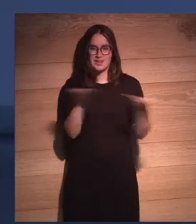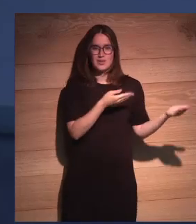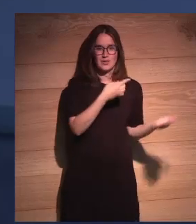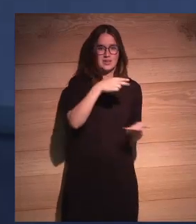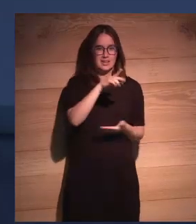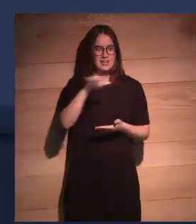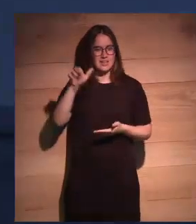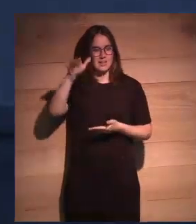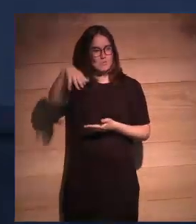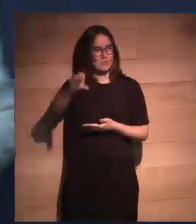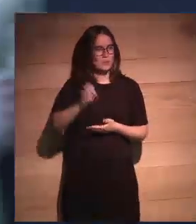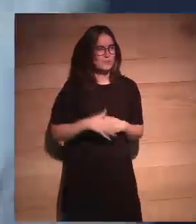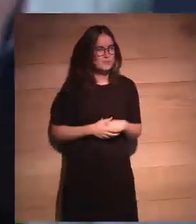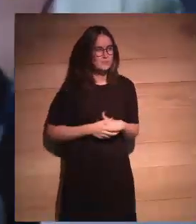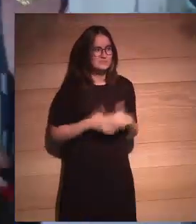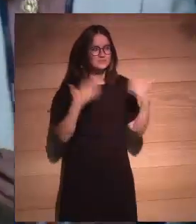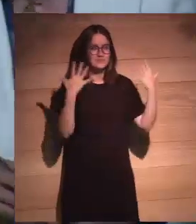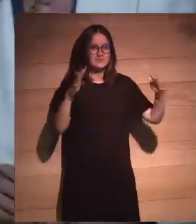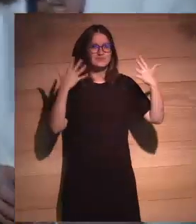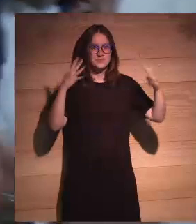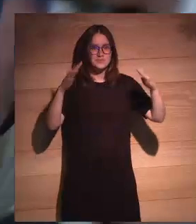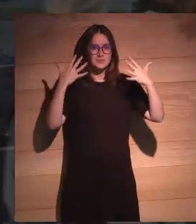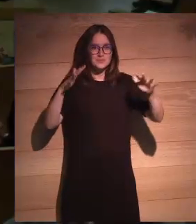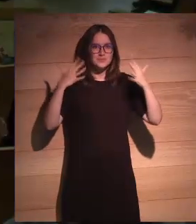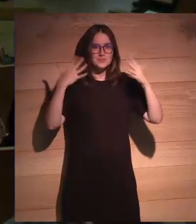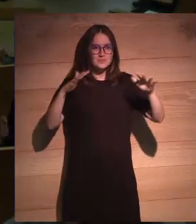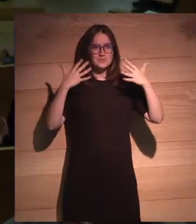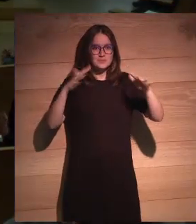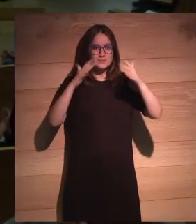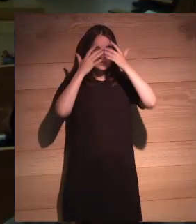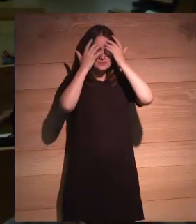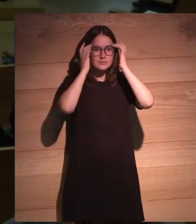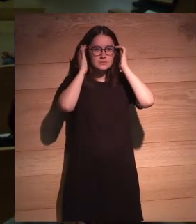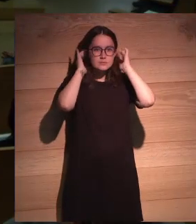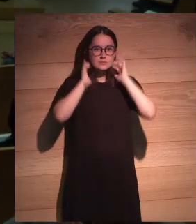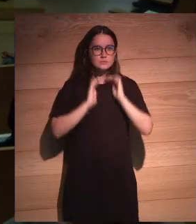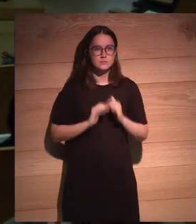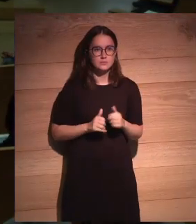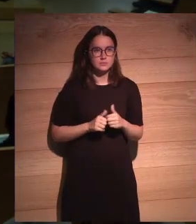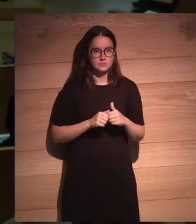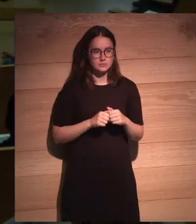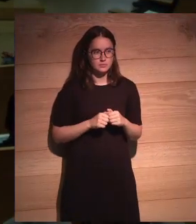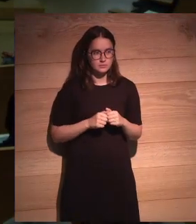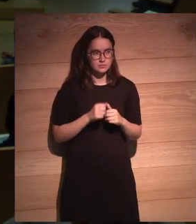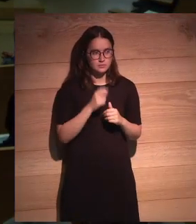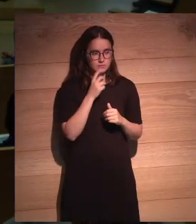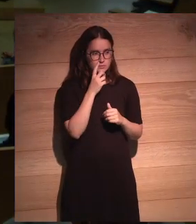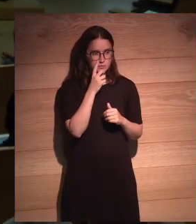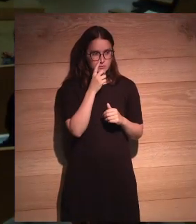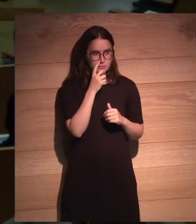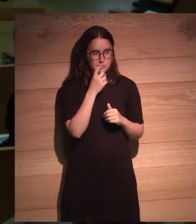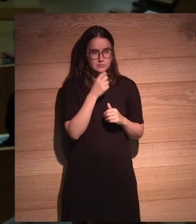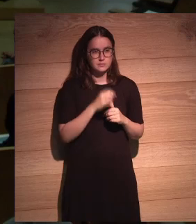Guillermo. Gracias, Sofía. Creo que te has pisado ¿Qué